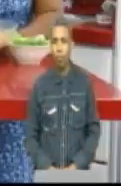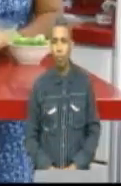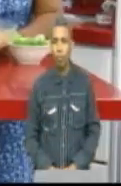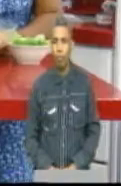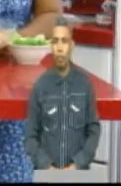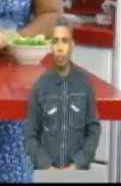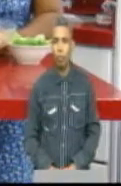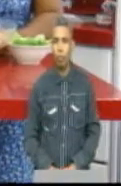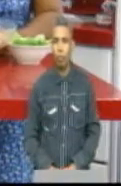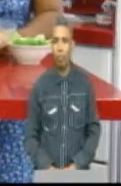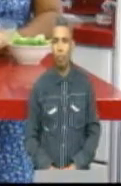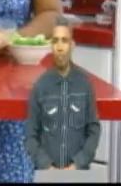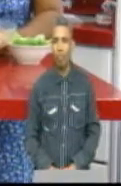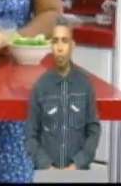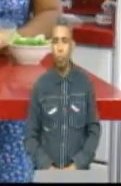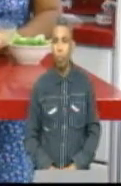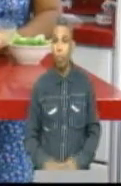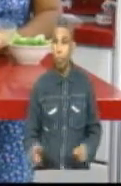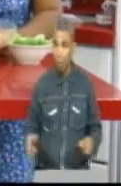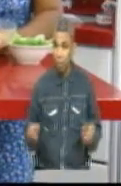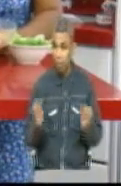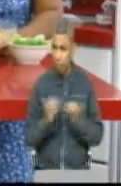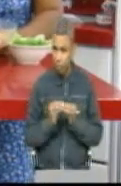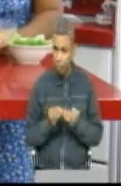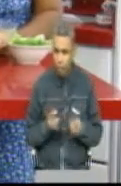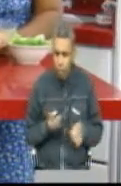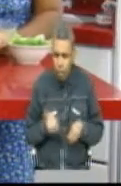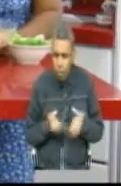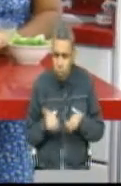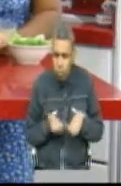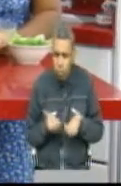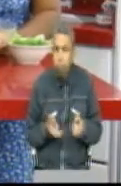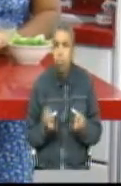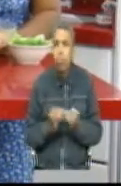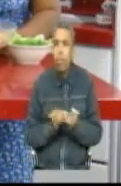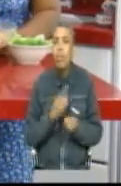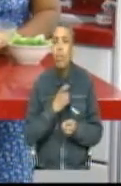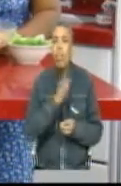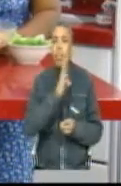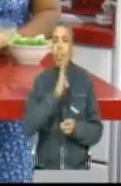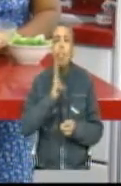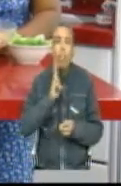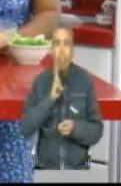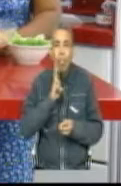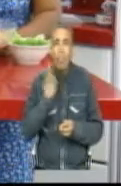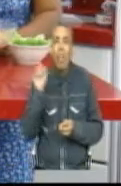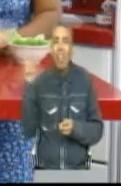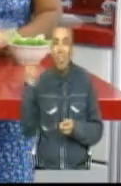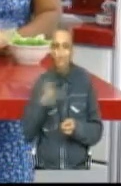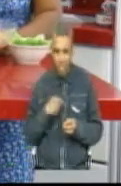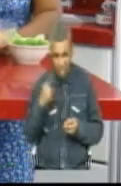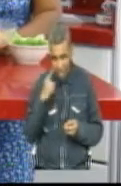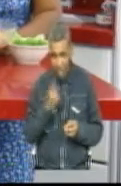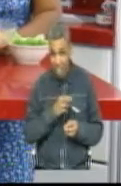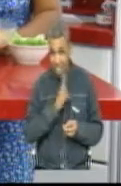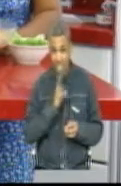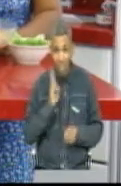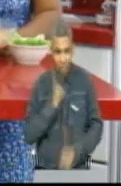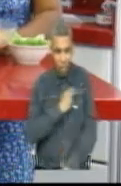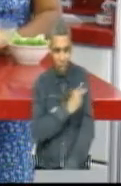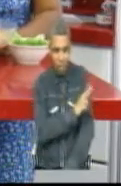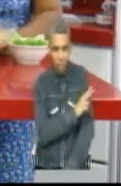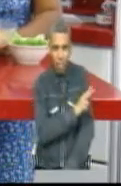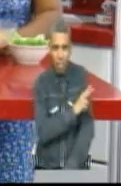recetas las podemos encontrar además en donde claro en su restaurante 920 allá va a encontrar estas y otras preparaciones